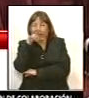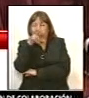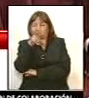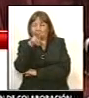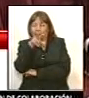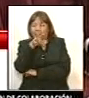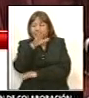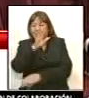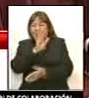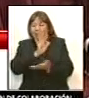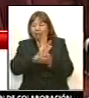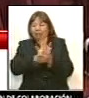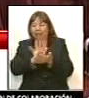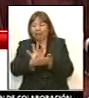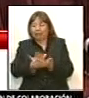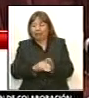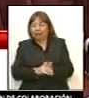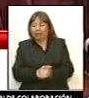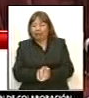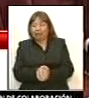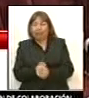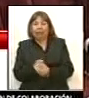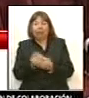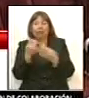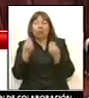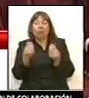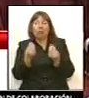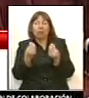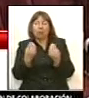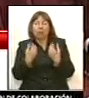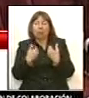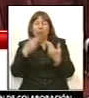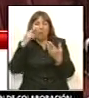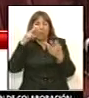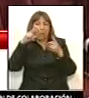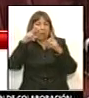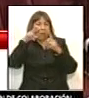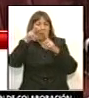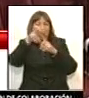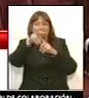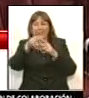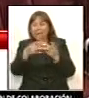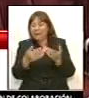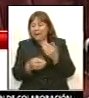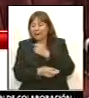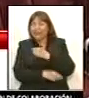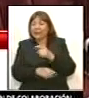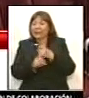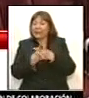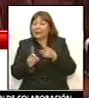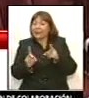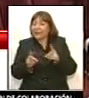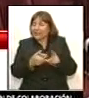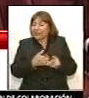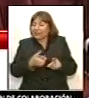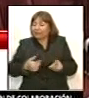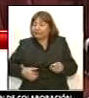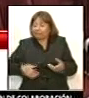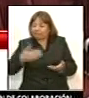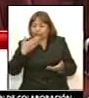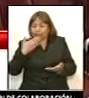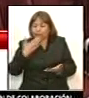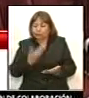justa, antagónica, de cómo una visión de país distinta. Sin embargo, presidente, quiero agradecer